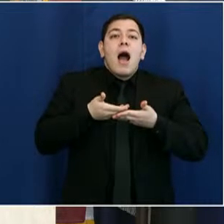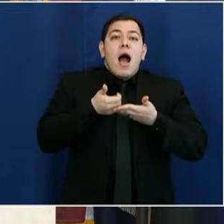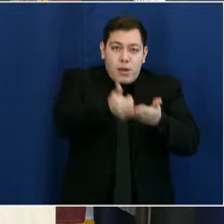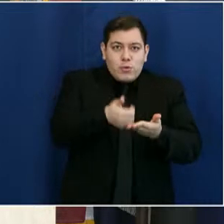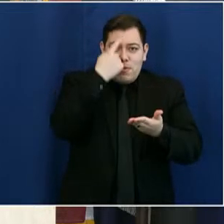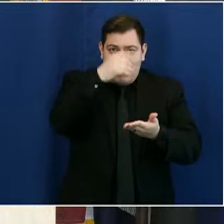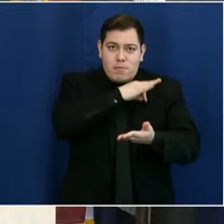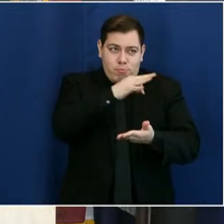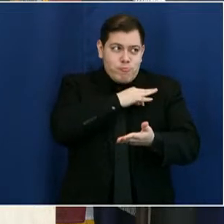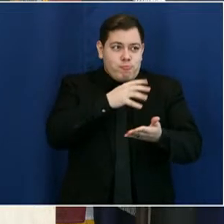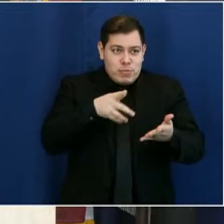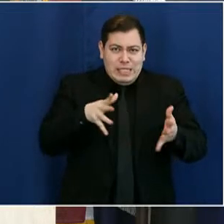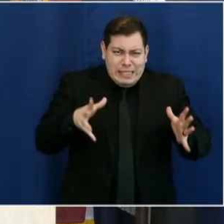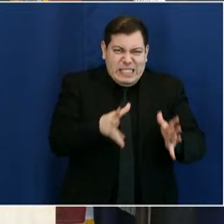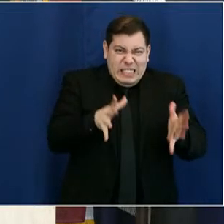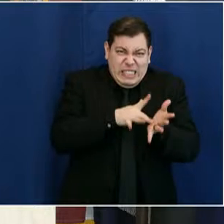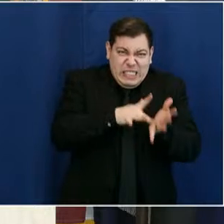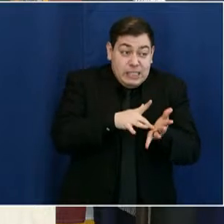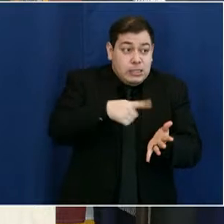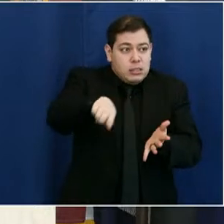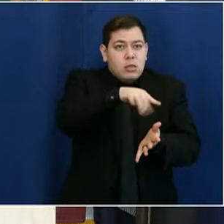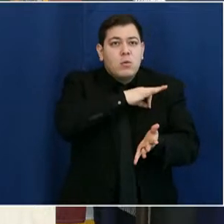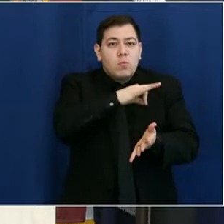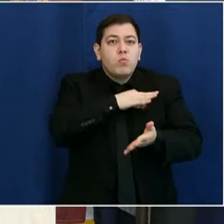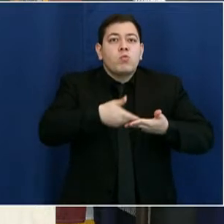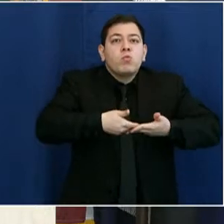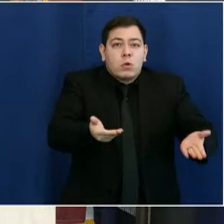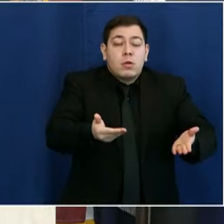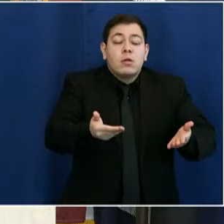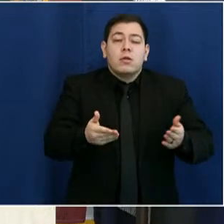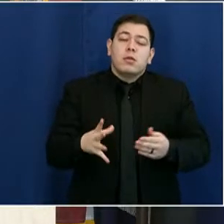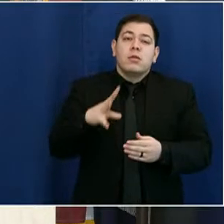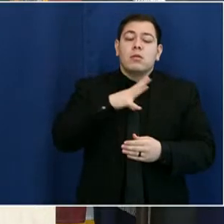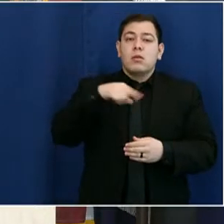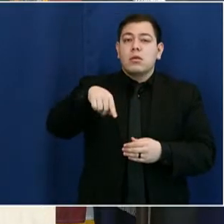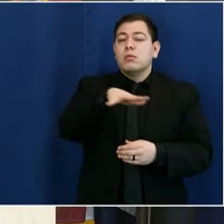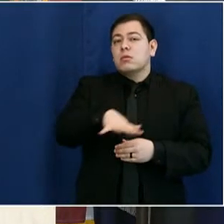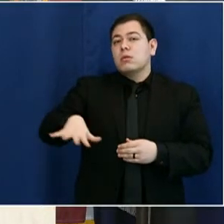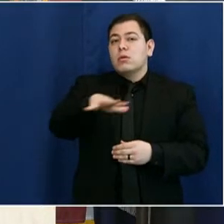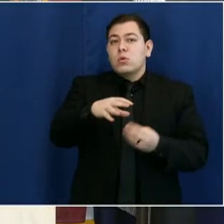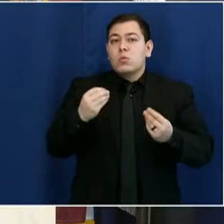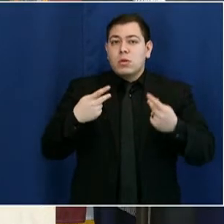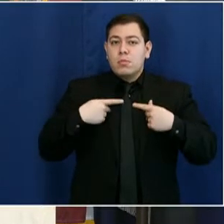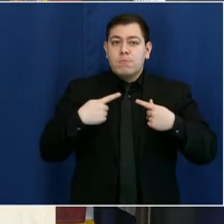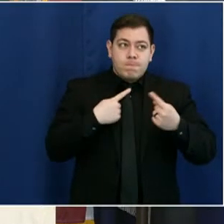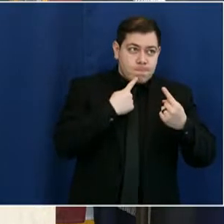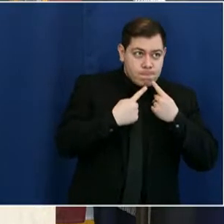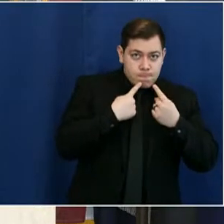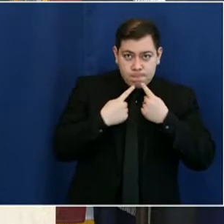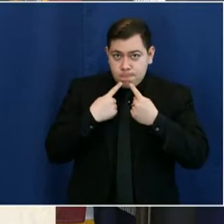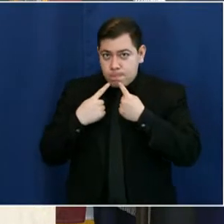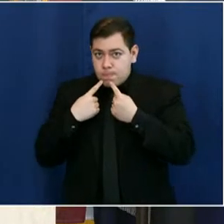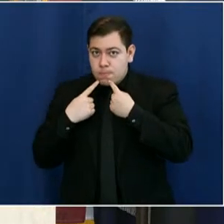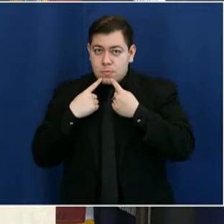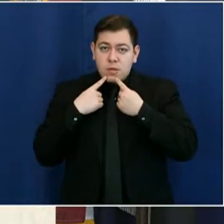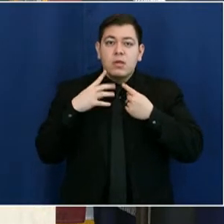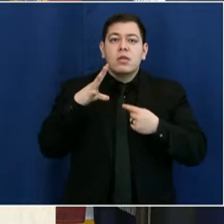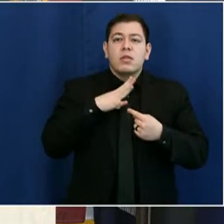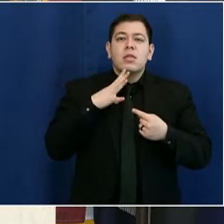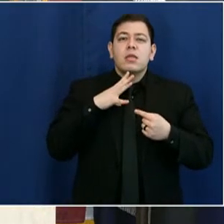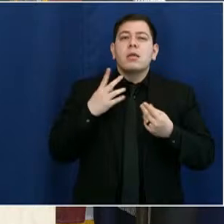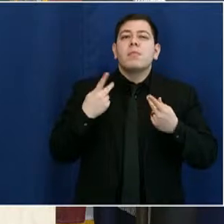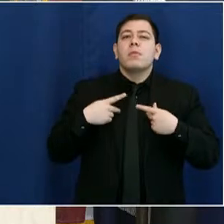semanas hablábamos de invertir en la comunidad y con las comunidades que hemos hecho el trabajo. Una de ellas es, next chart